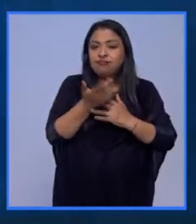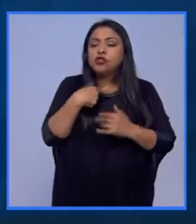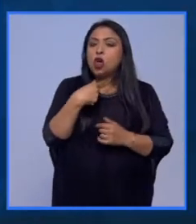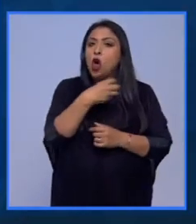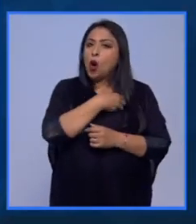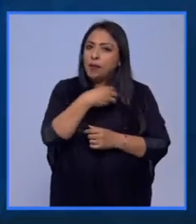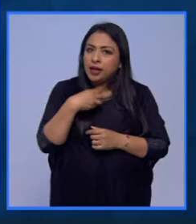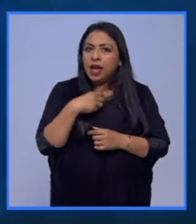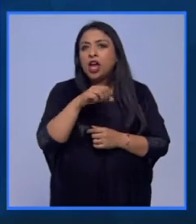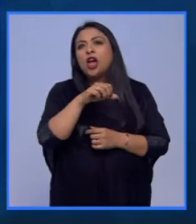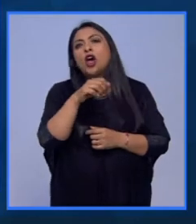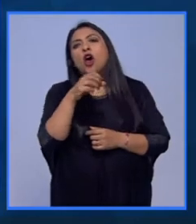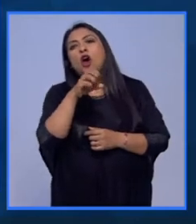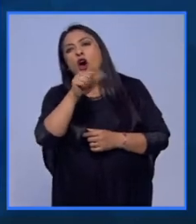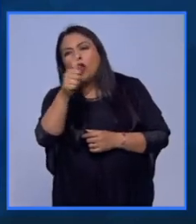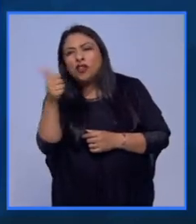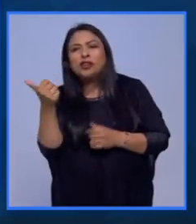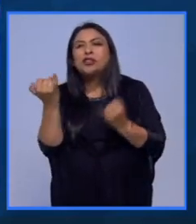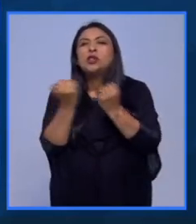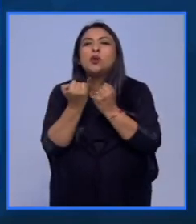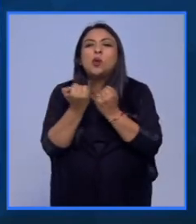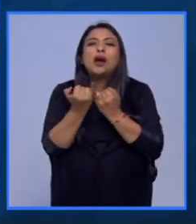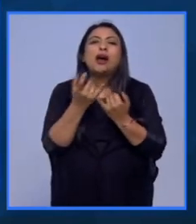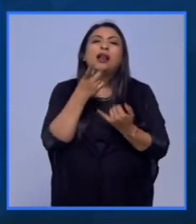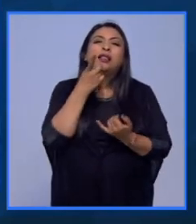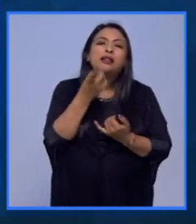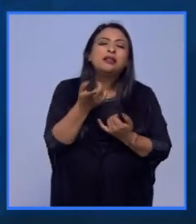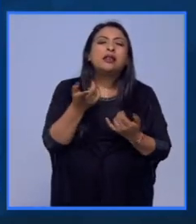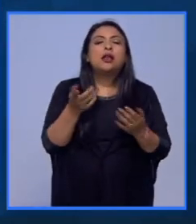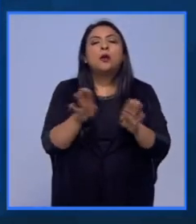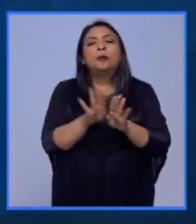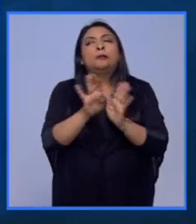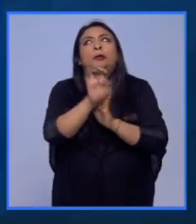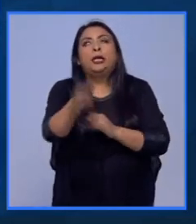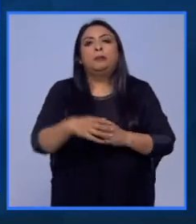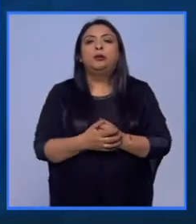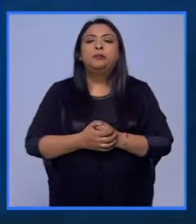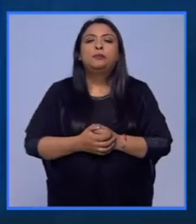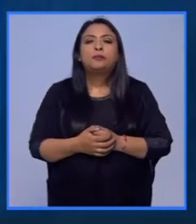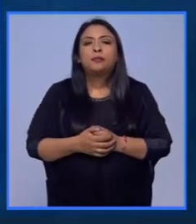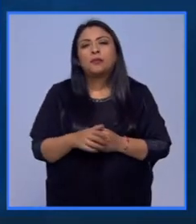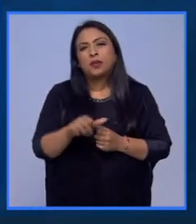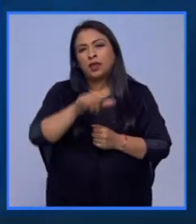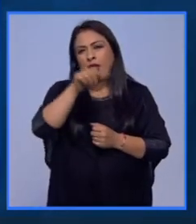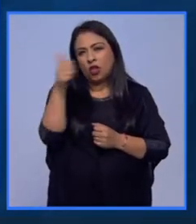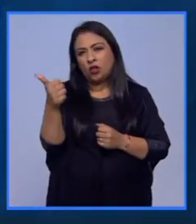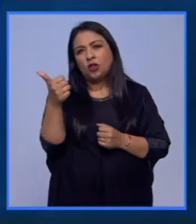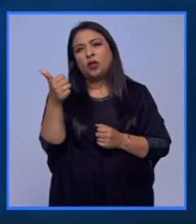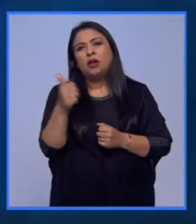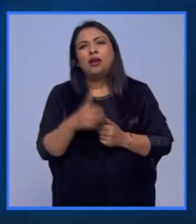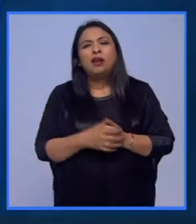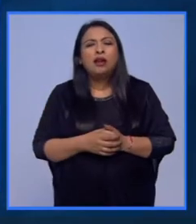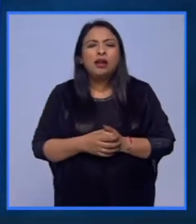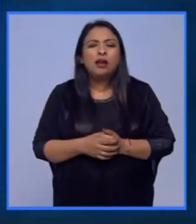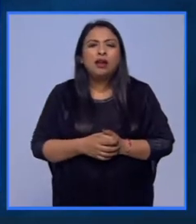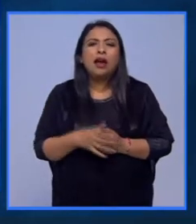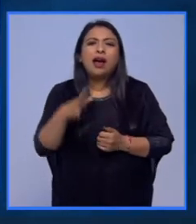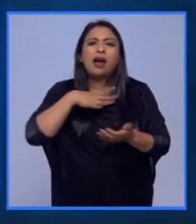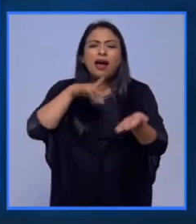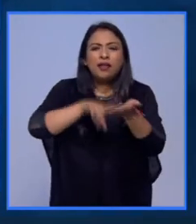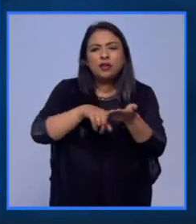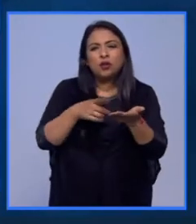obligación, como en los otros, de defender siempre el flamenco, ¿no? Porque, por ejemplo, en el otro, pues, toqué por alegría, toqué por